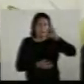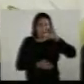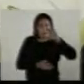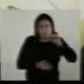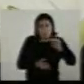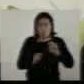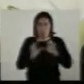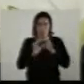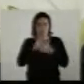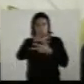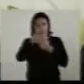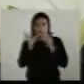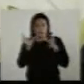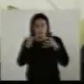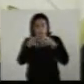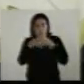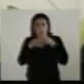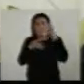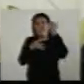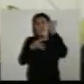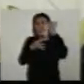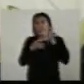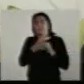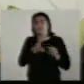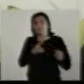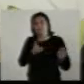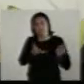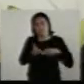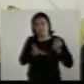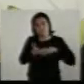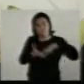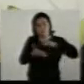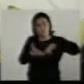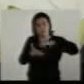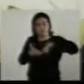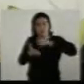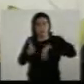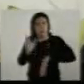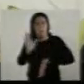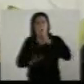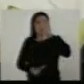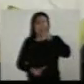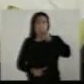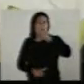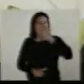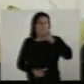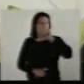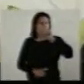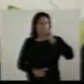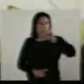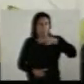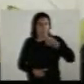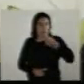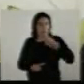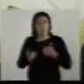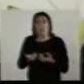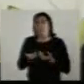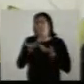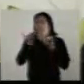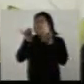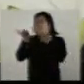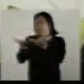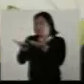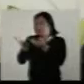una iniciativa ciudadana. Reunimos más de 120.000 firmas y las presentamos a la autoridad